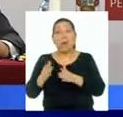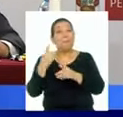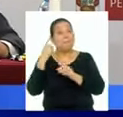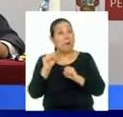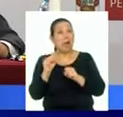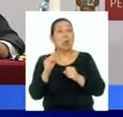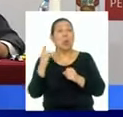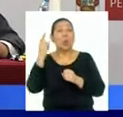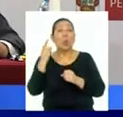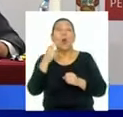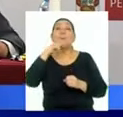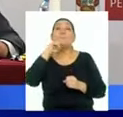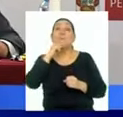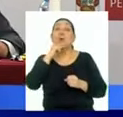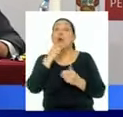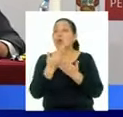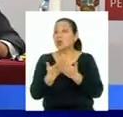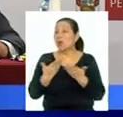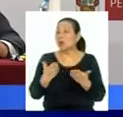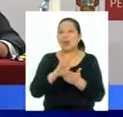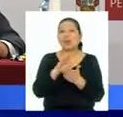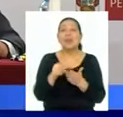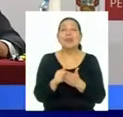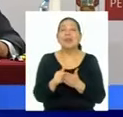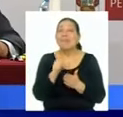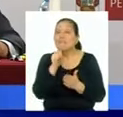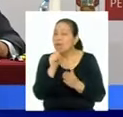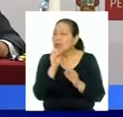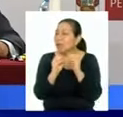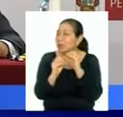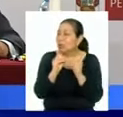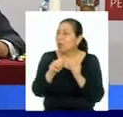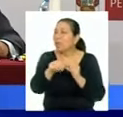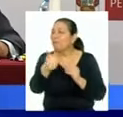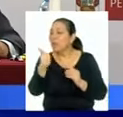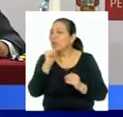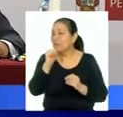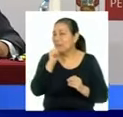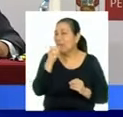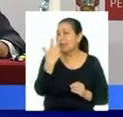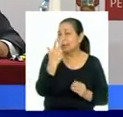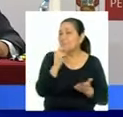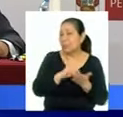para centros de emergencia mujer. Hemos priorizado esto, faltan otros 3 más, es decir,